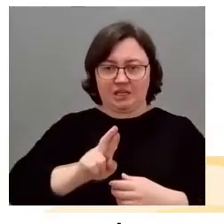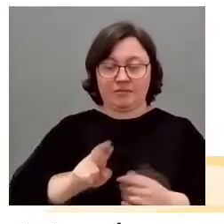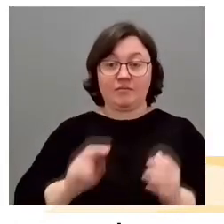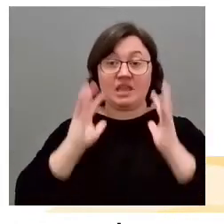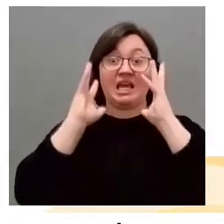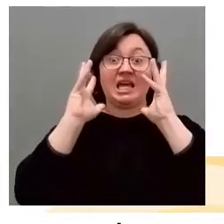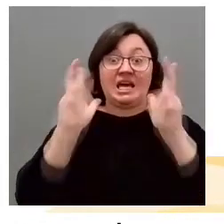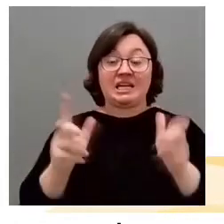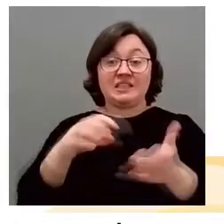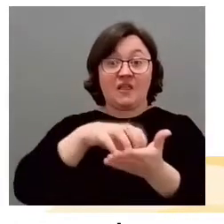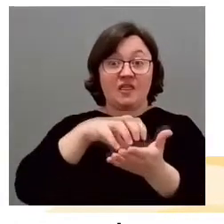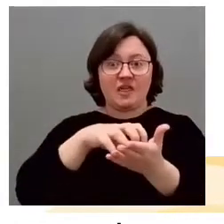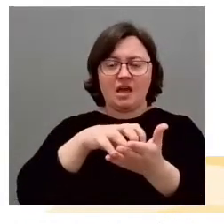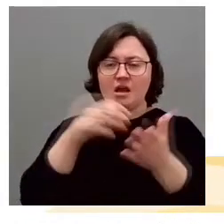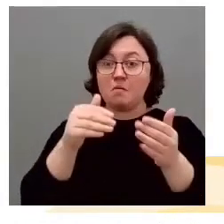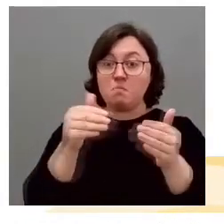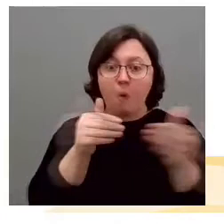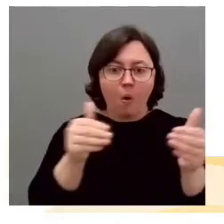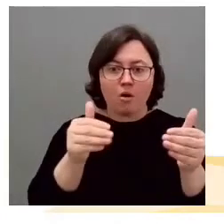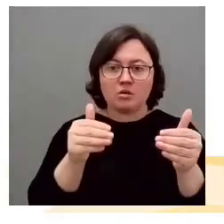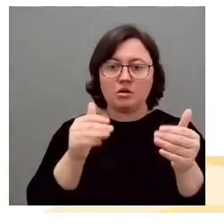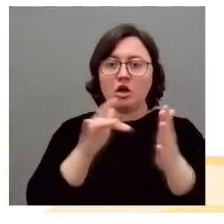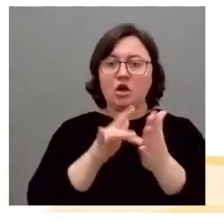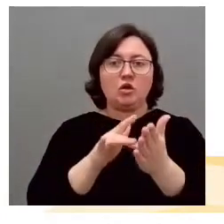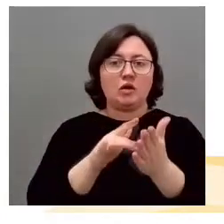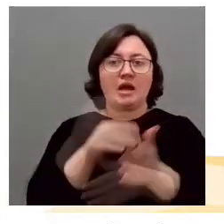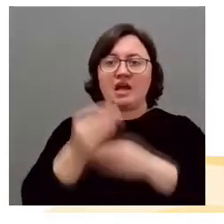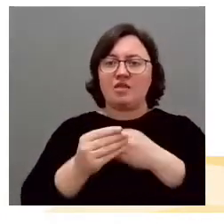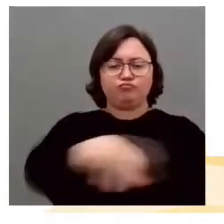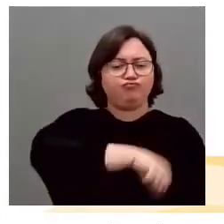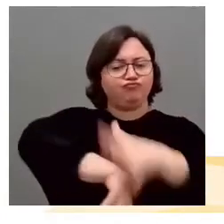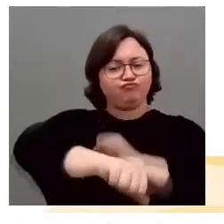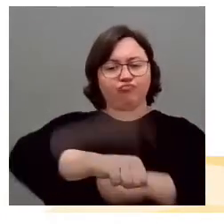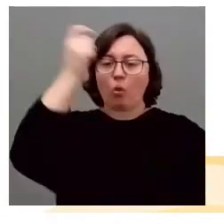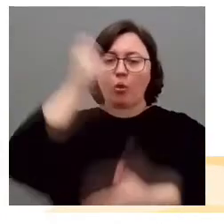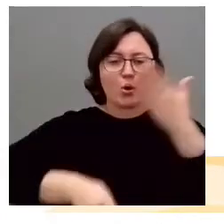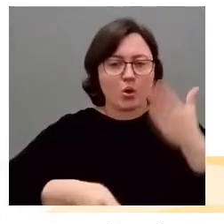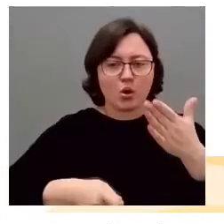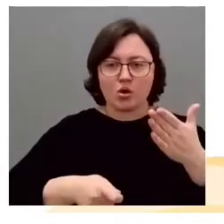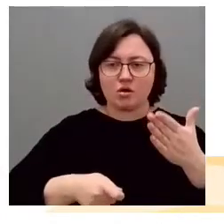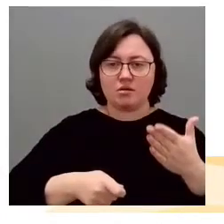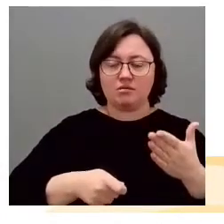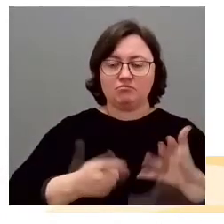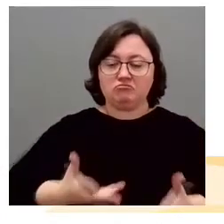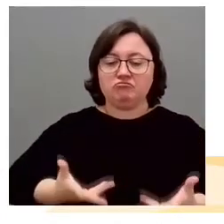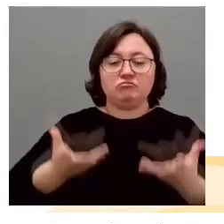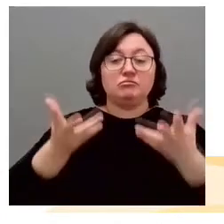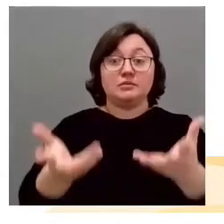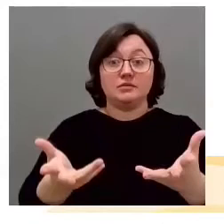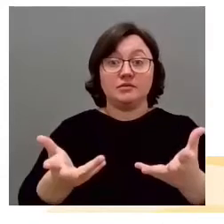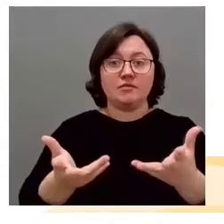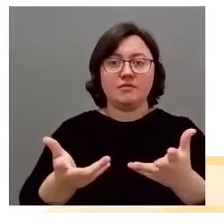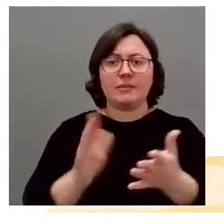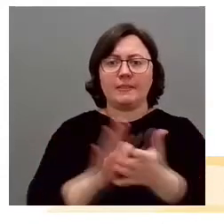residencias, desde el minuto uno, se pusieron ahí manos a la obra, como decimos, ¿no? Y se